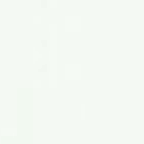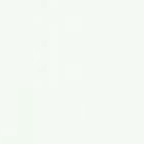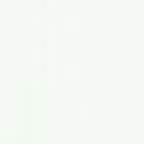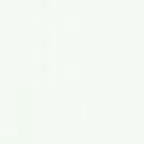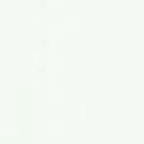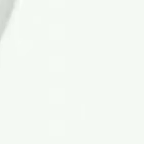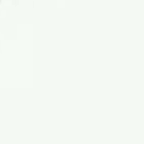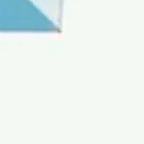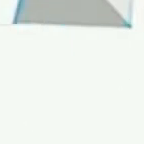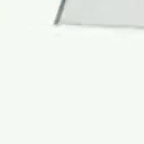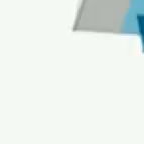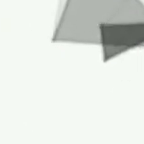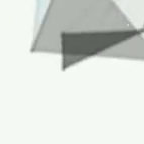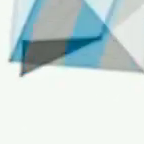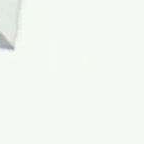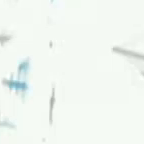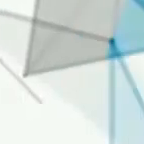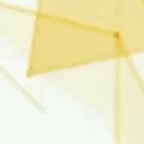i